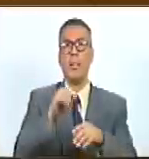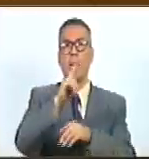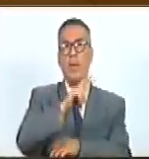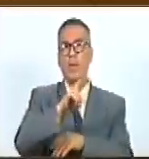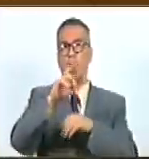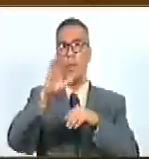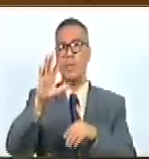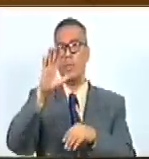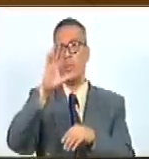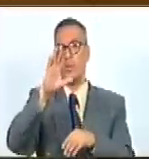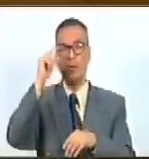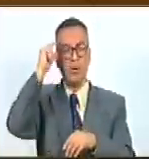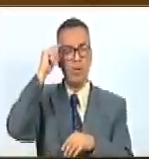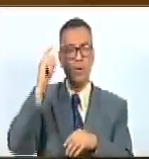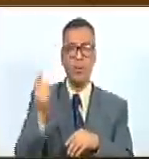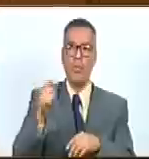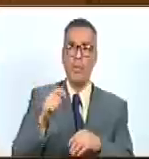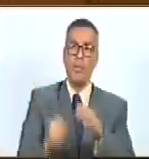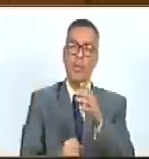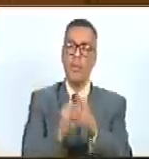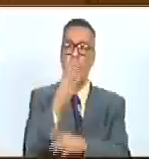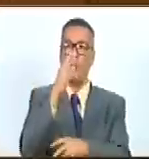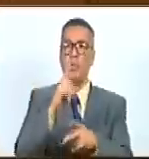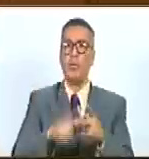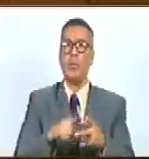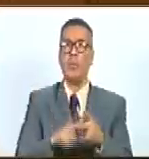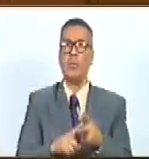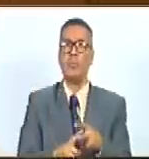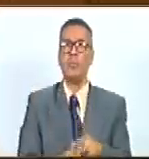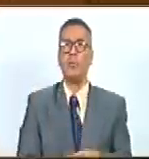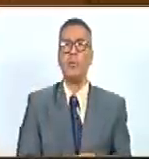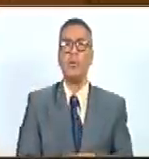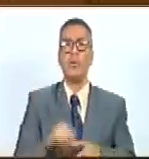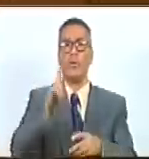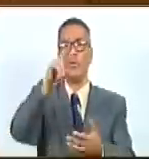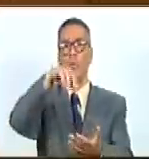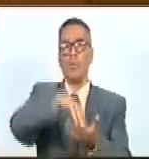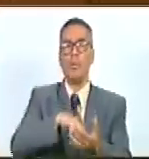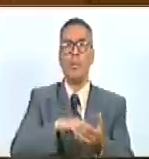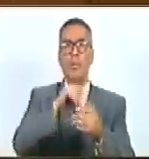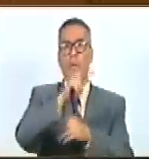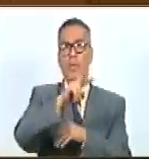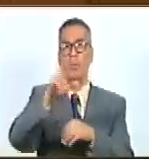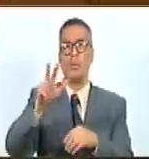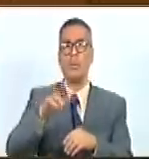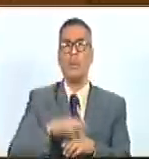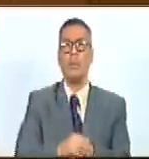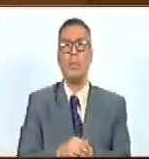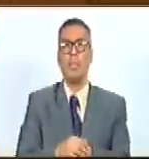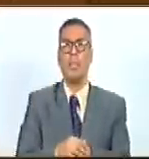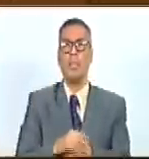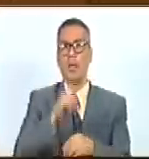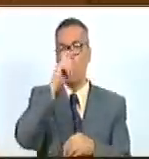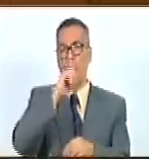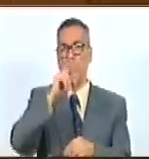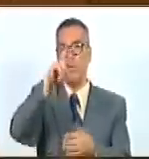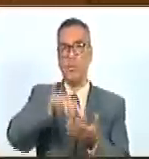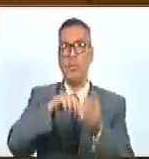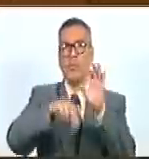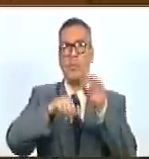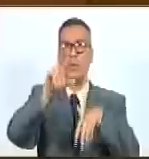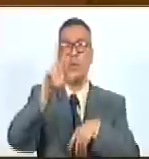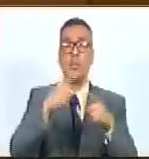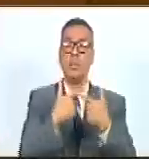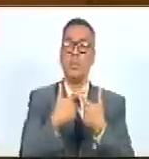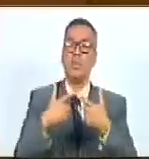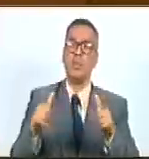los 25 días del mes de mayo de 2023 año 213 de la